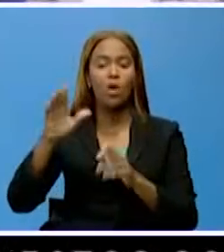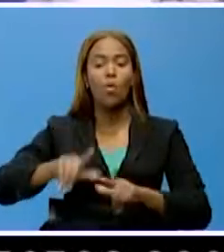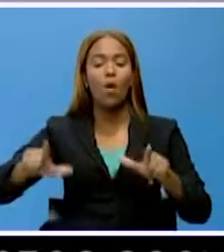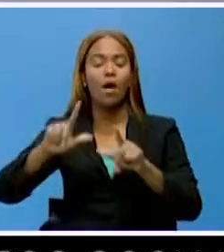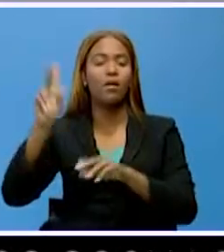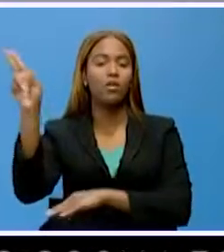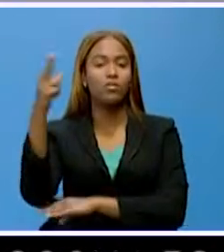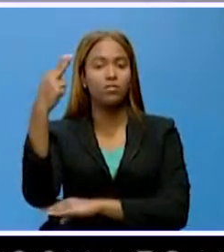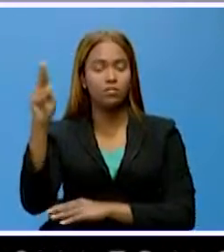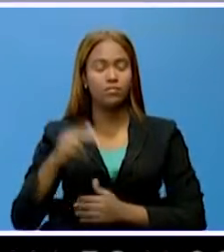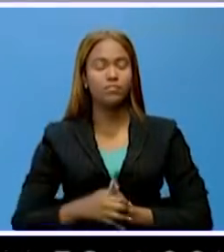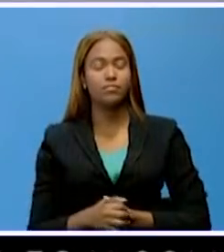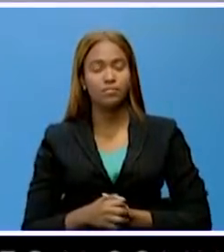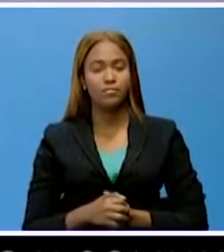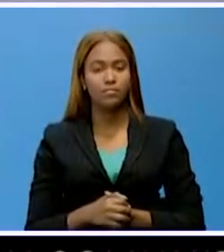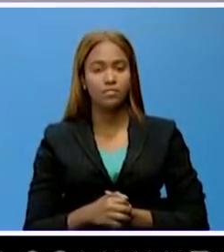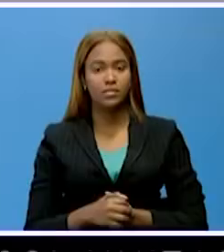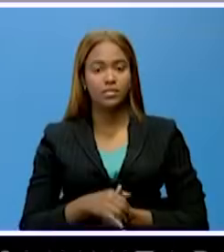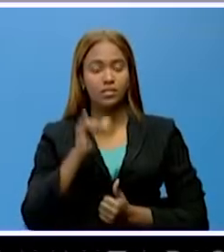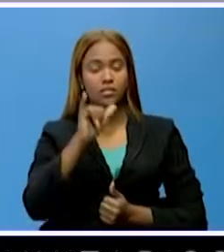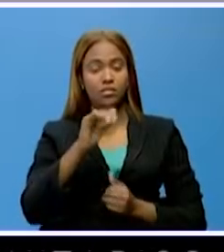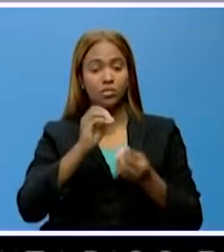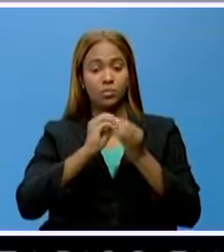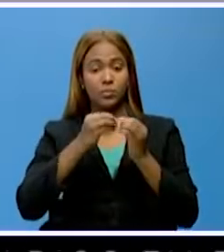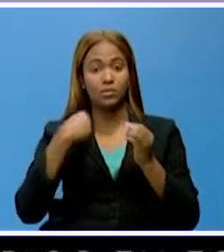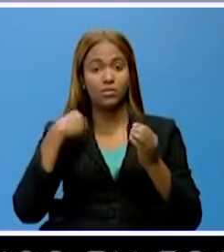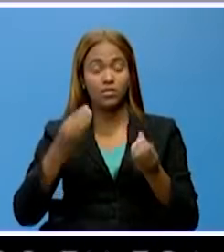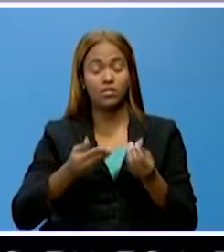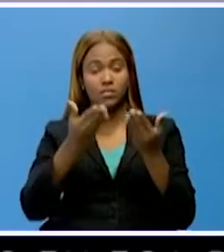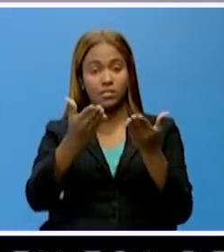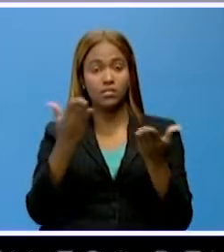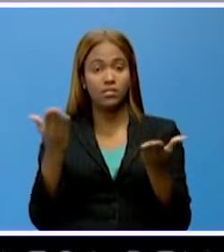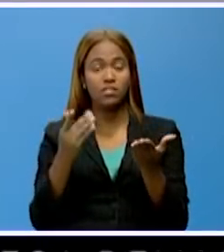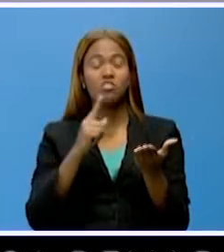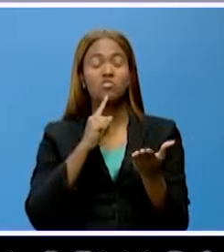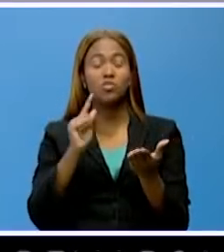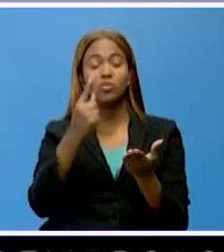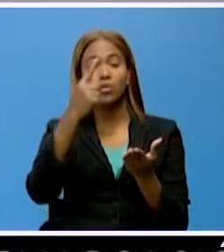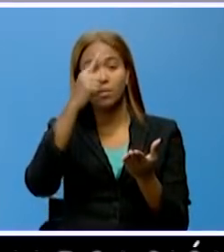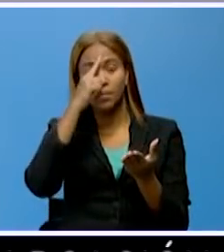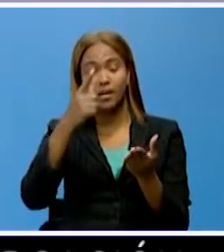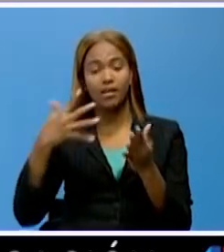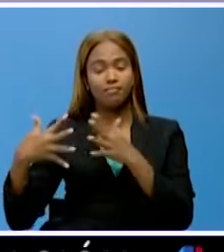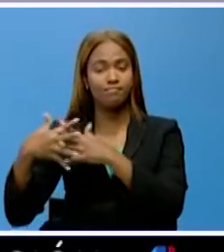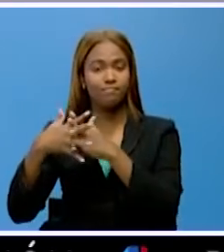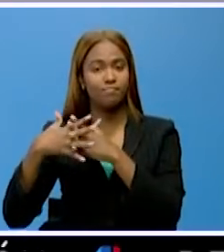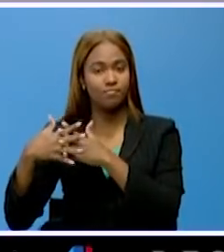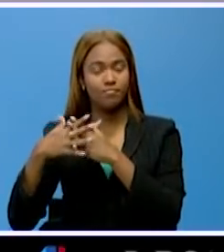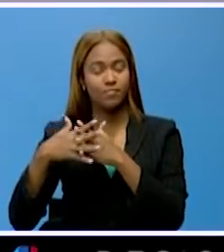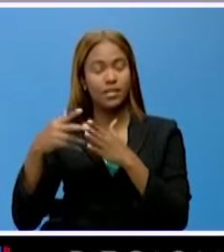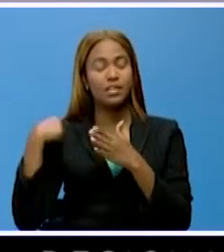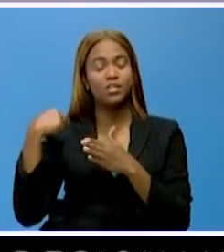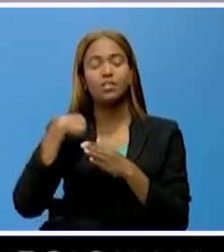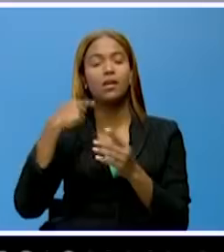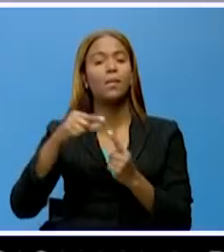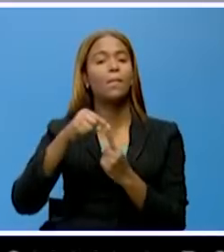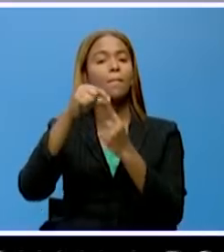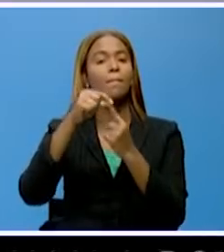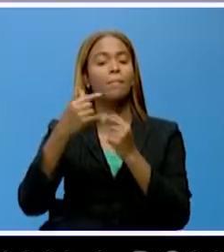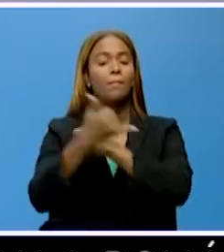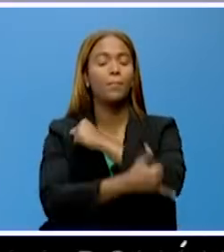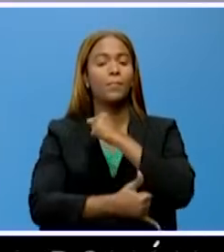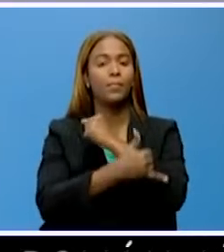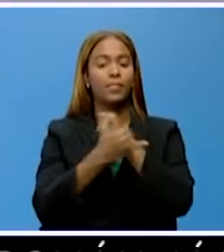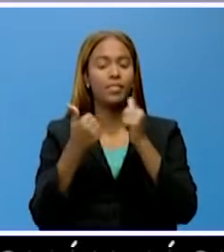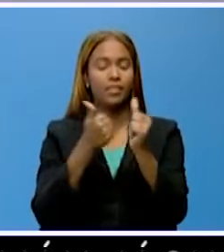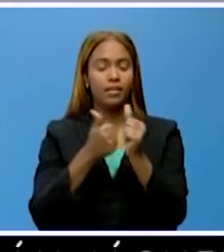hoteleras. Estos números que estamos dando son solo con los Estados Unidos como nuestro principal país